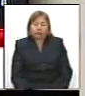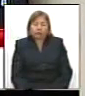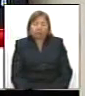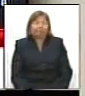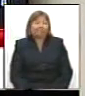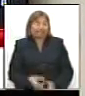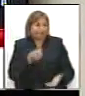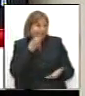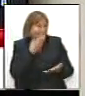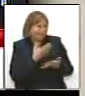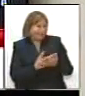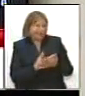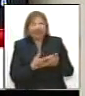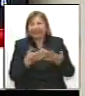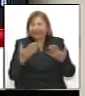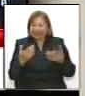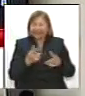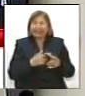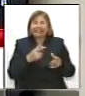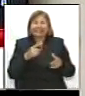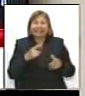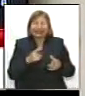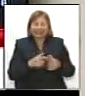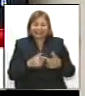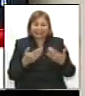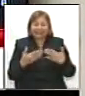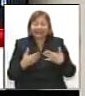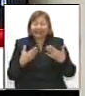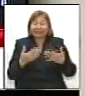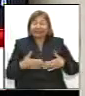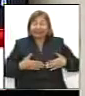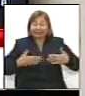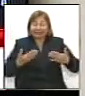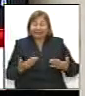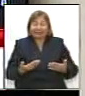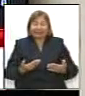Muy bien, entonces se va a proceder.